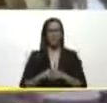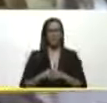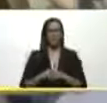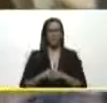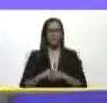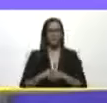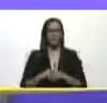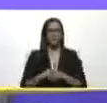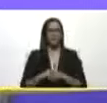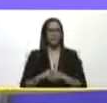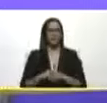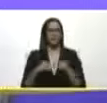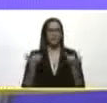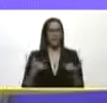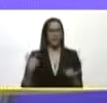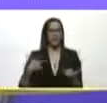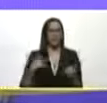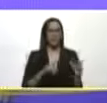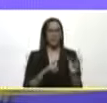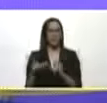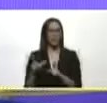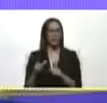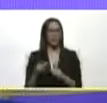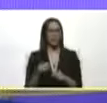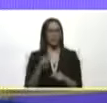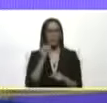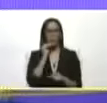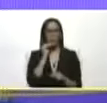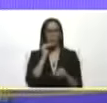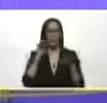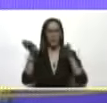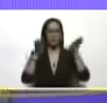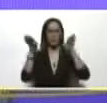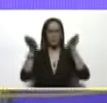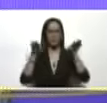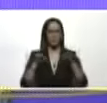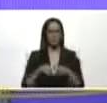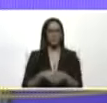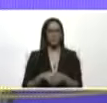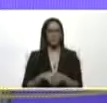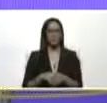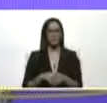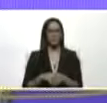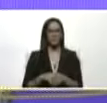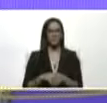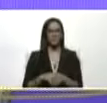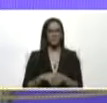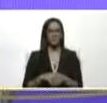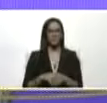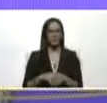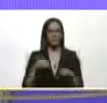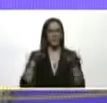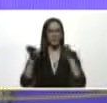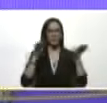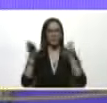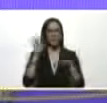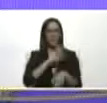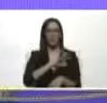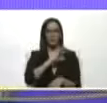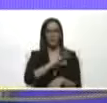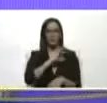Igualmente ya tenemos preparado jovent tour juventur para el turismo